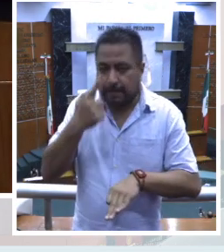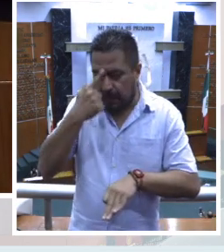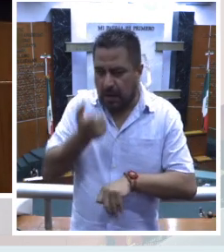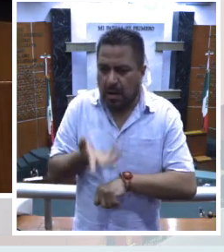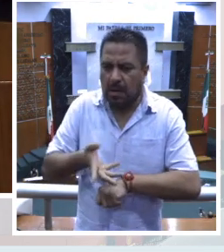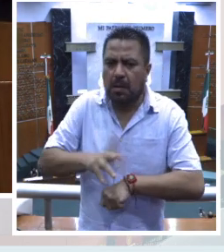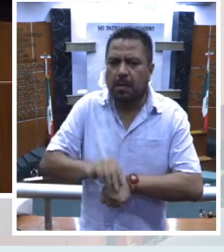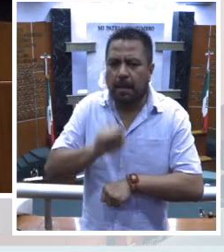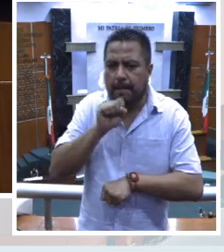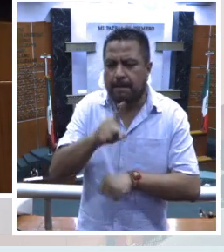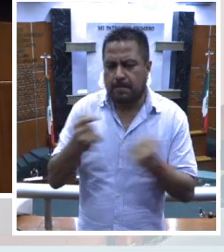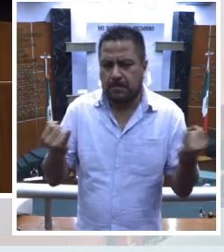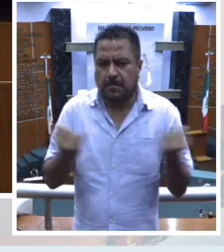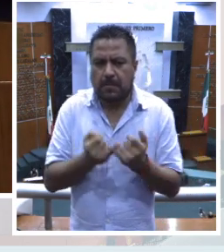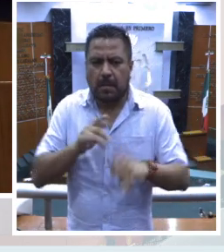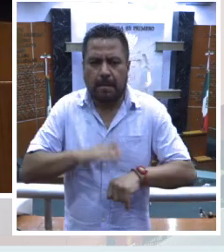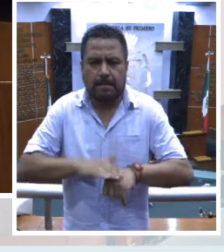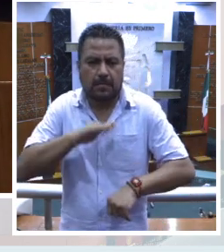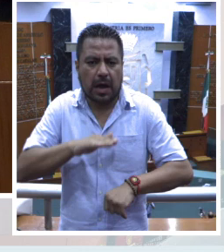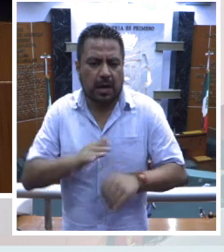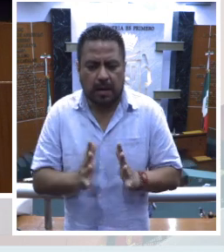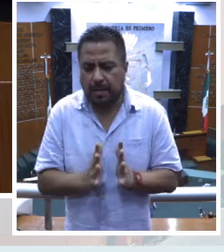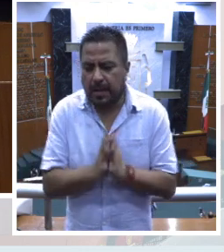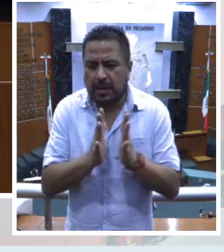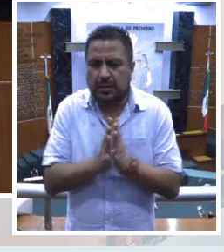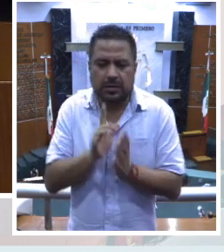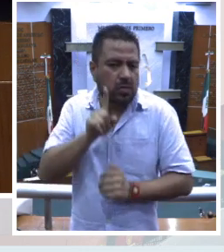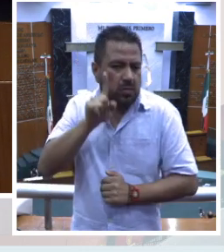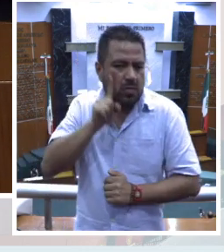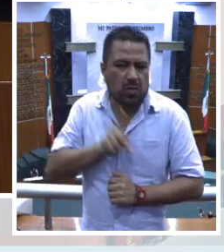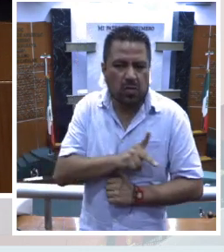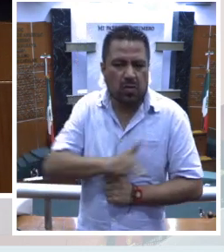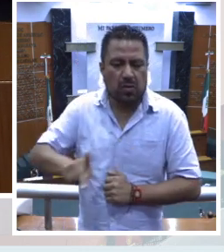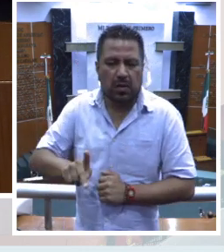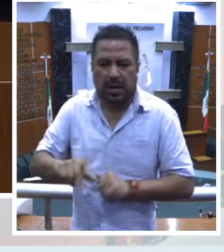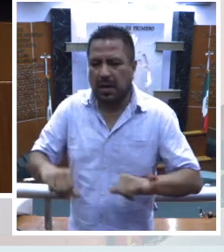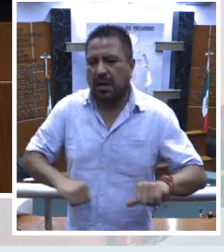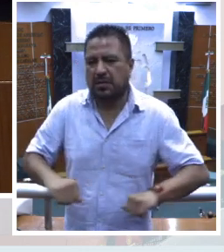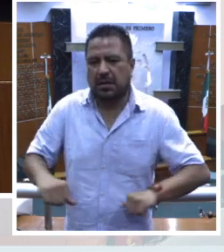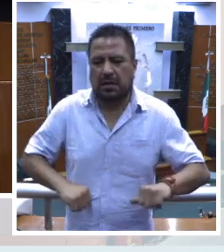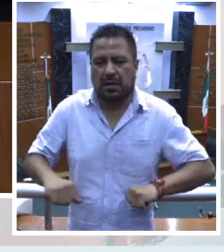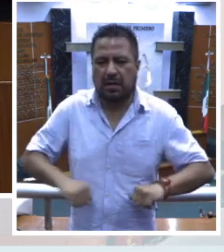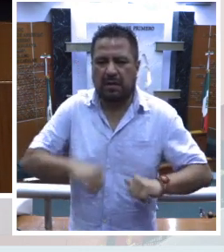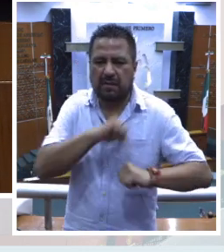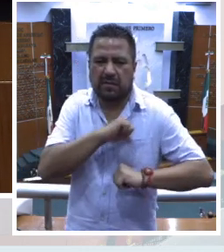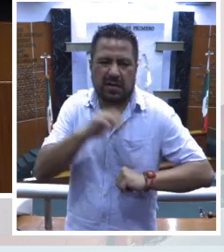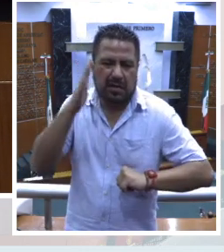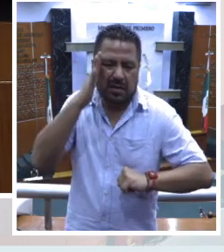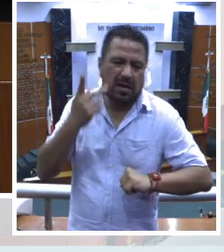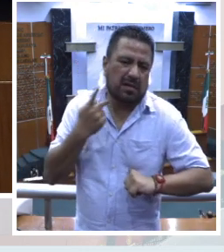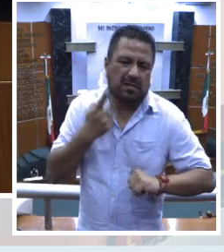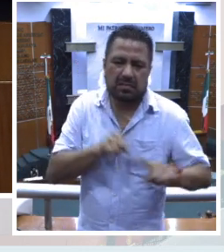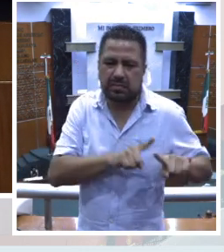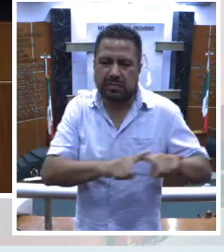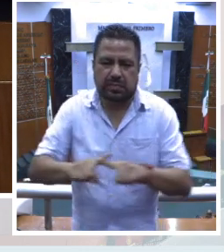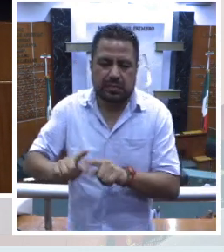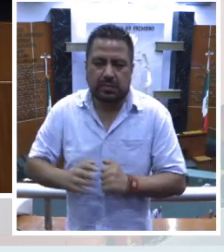permitir una mayor participación de las mujeres en el ejercicio de los cargos de representación